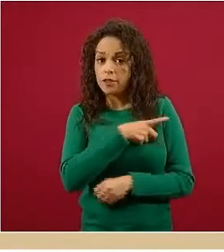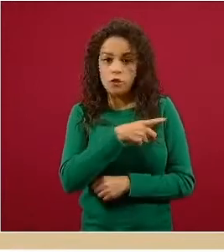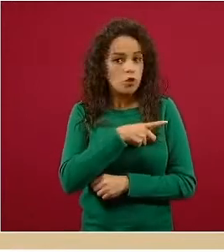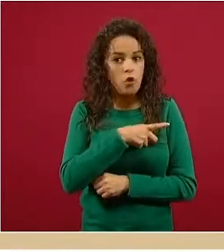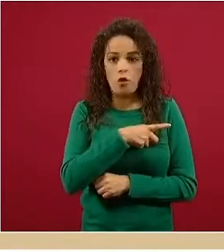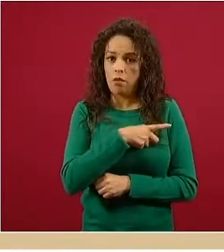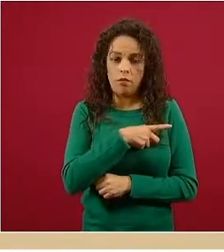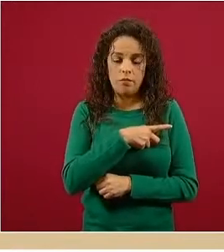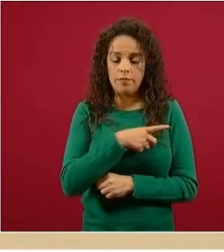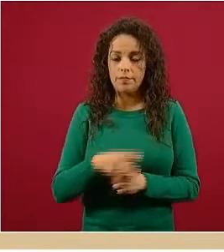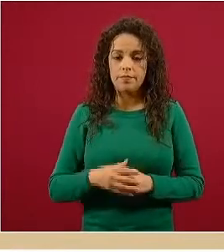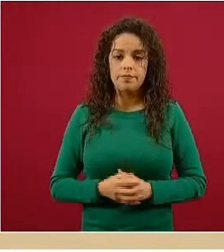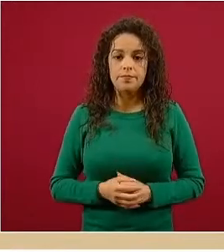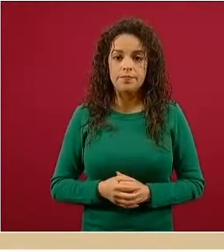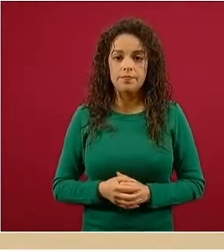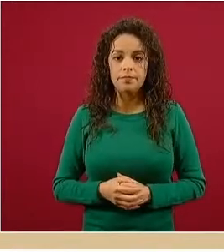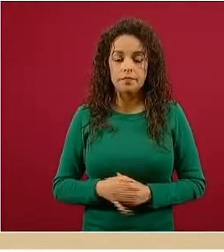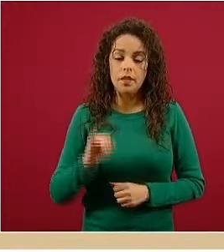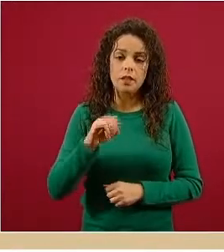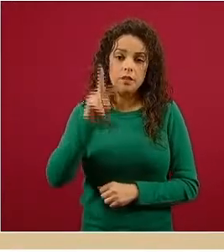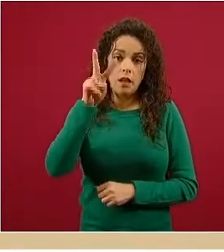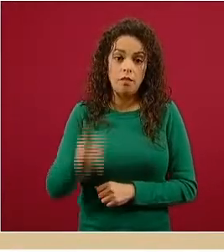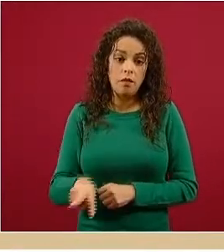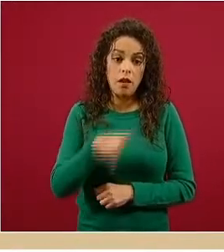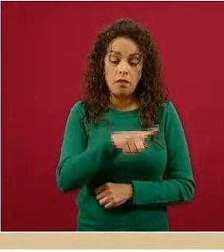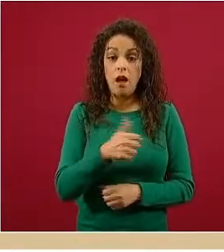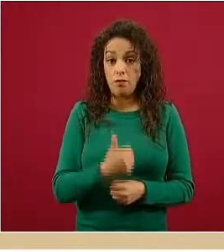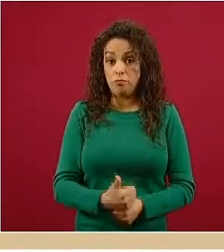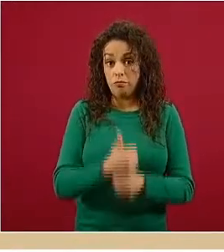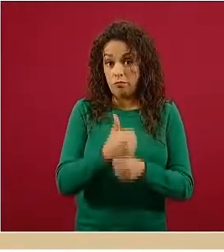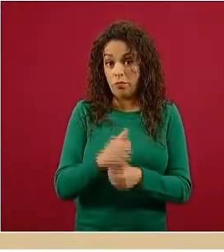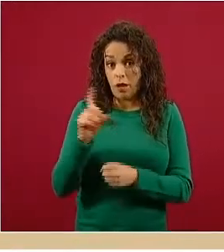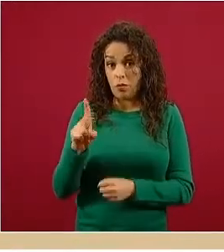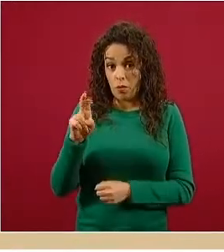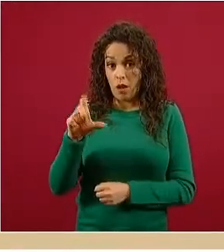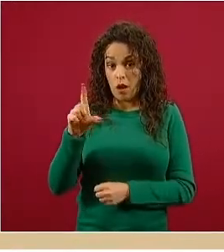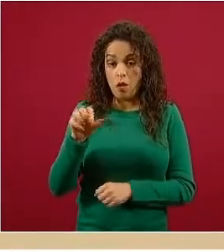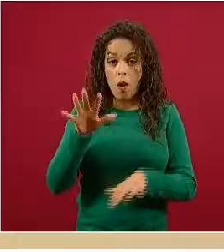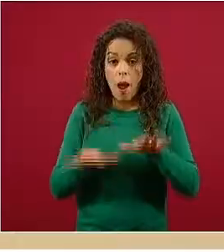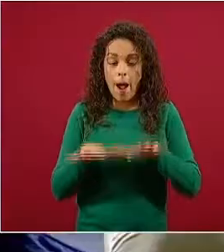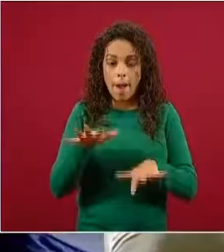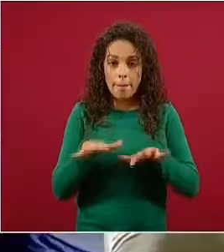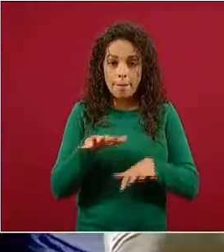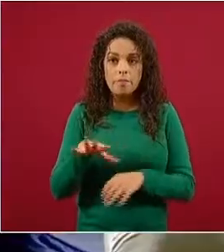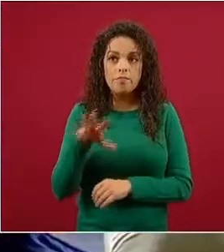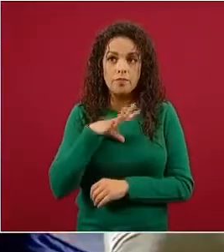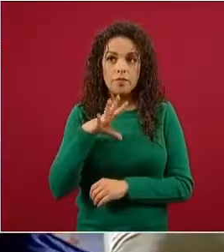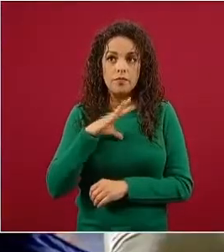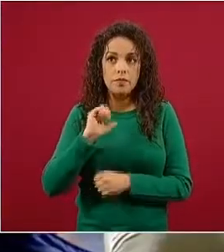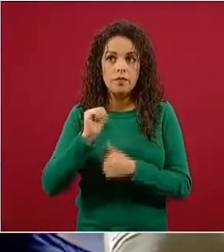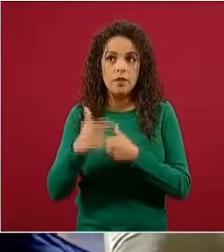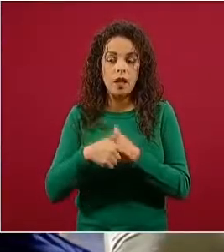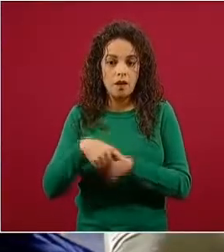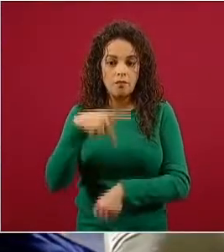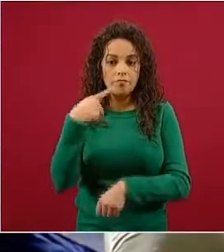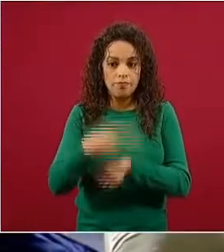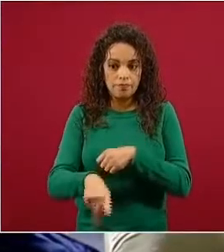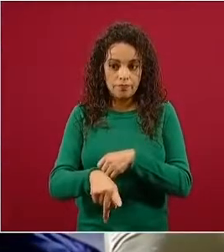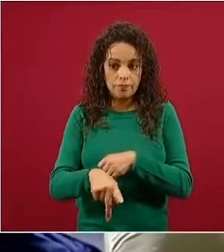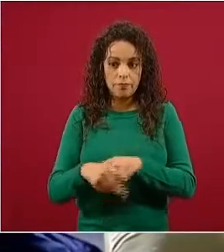realizar pequeños cortometrajes o leer cuentos. Si la persona o los padres o los tutores